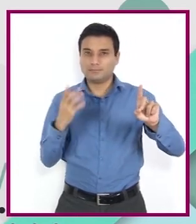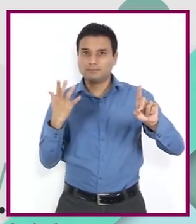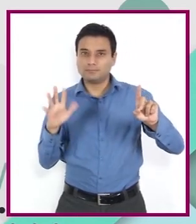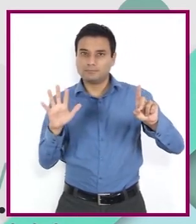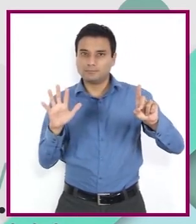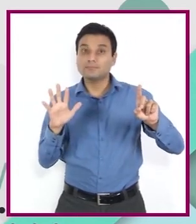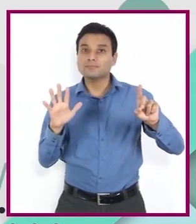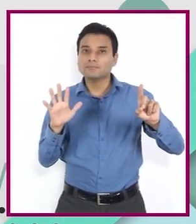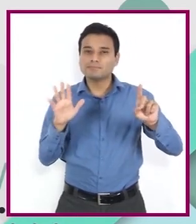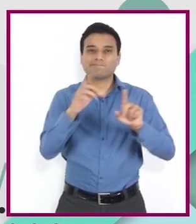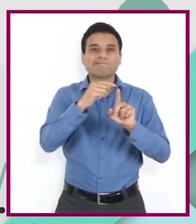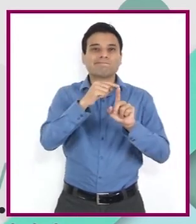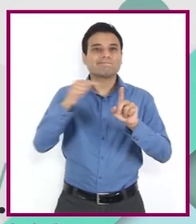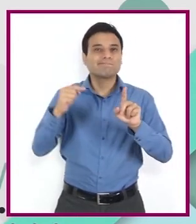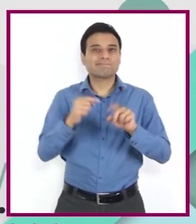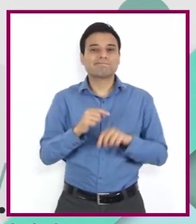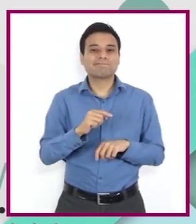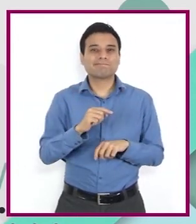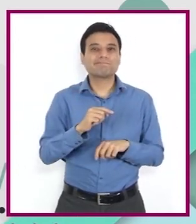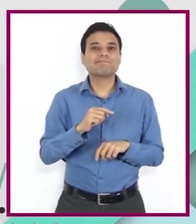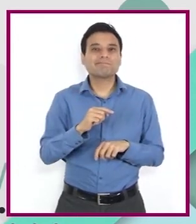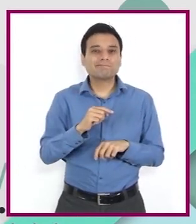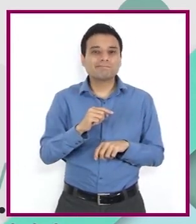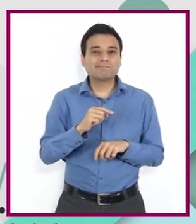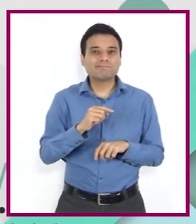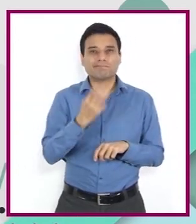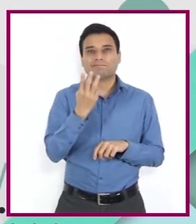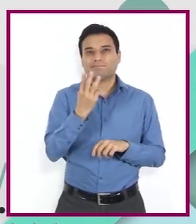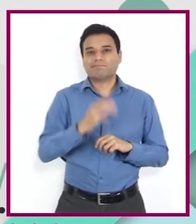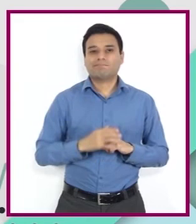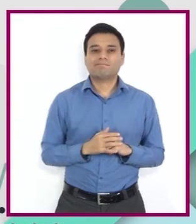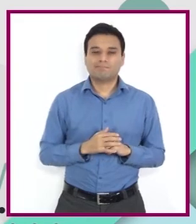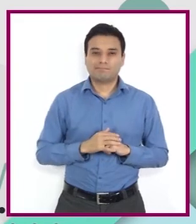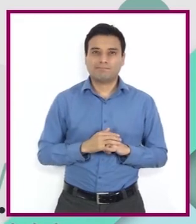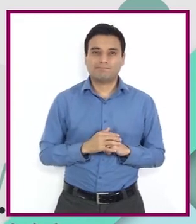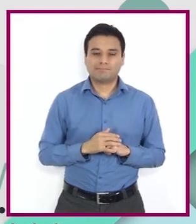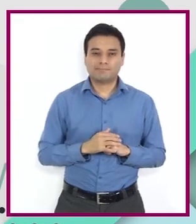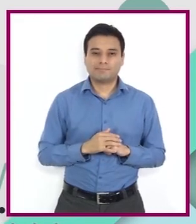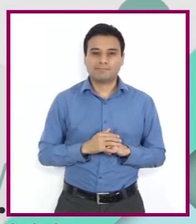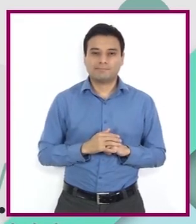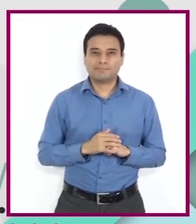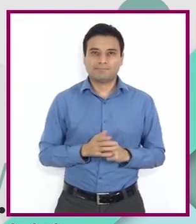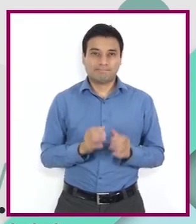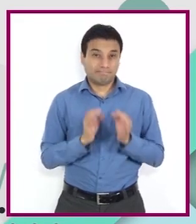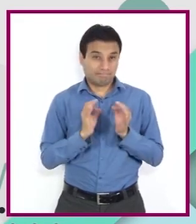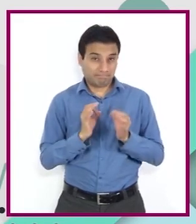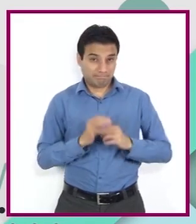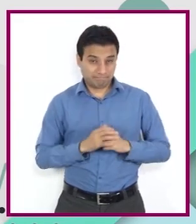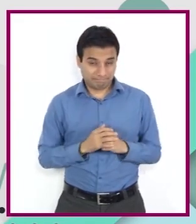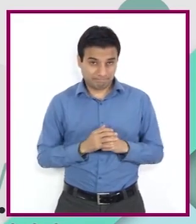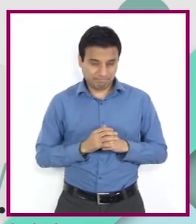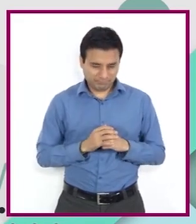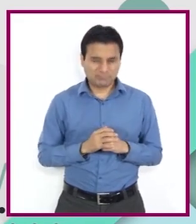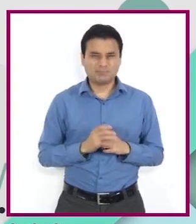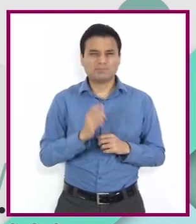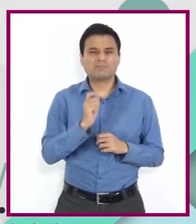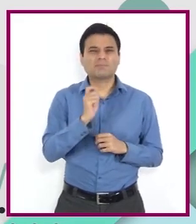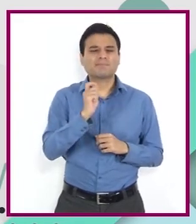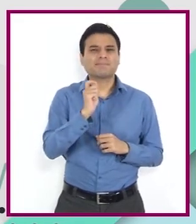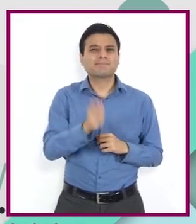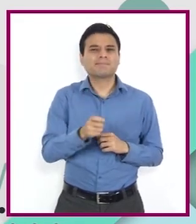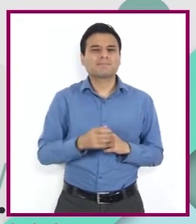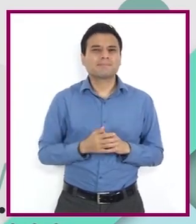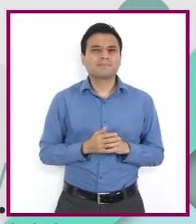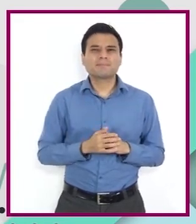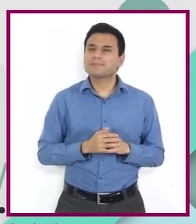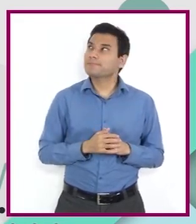es 1/3 de la primera cantidad de la misma magnitud. Lo anterior quiere decir que en una